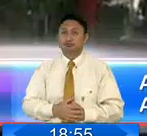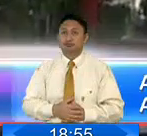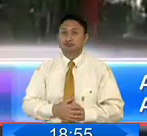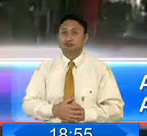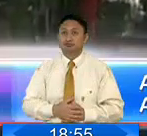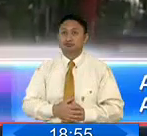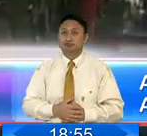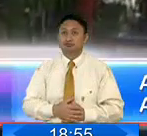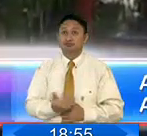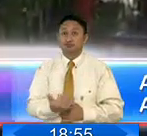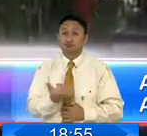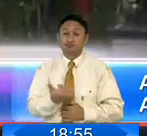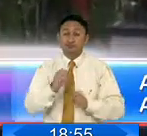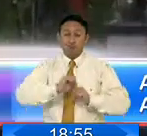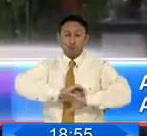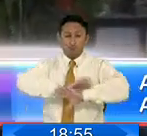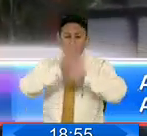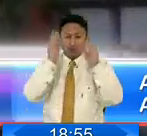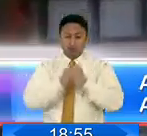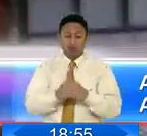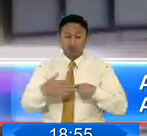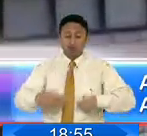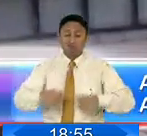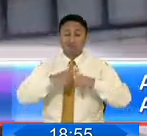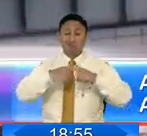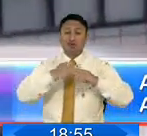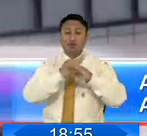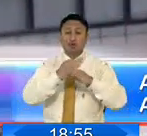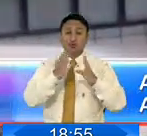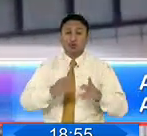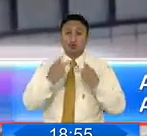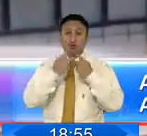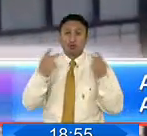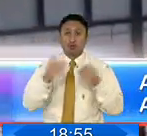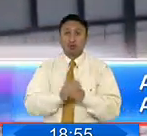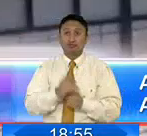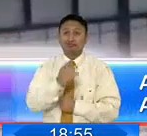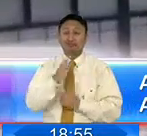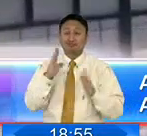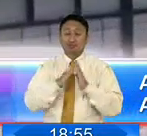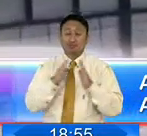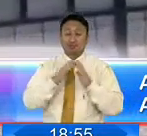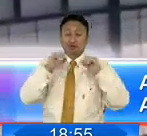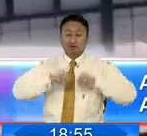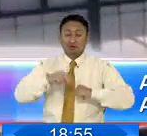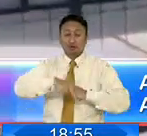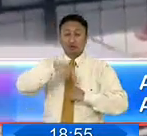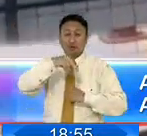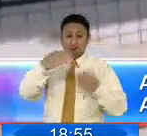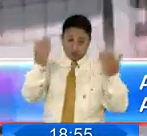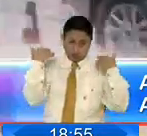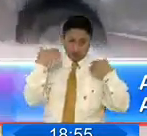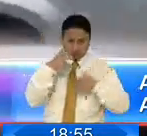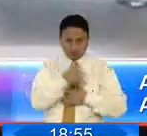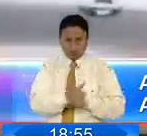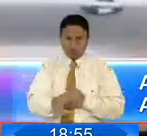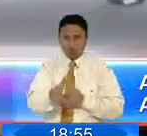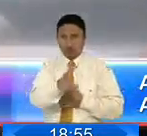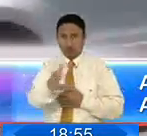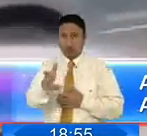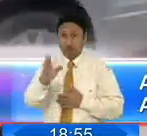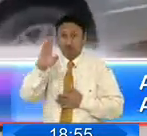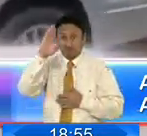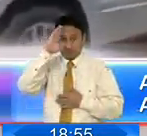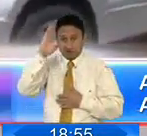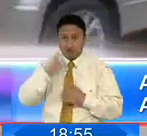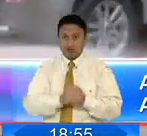Aún eran horas de la mañana cuando el ex funcionario público abandonó su domicilio en el norte de Guayaquil. Escoltado por